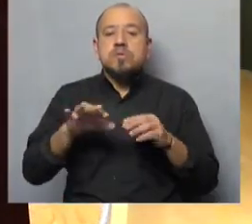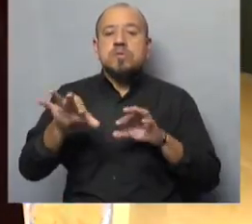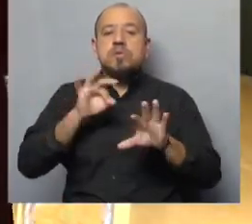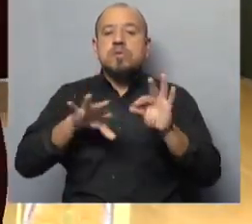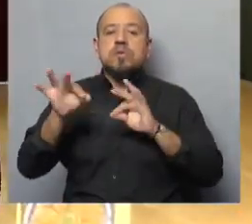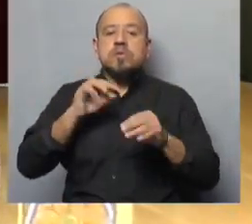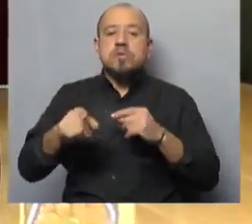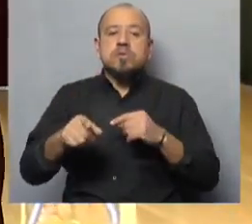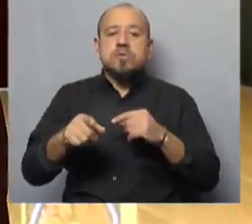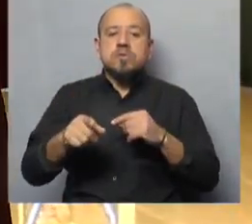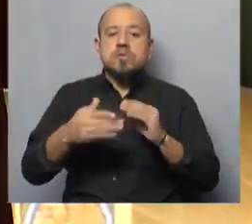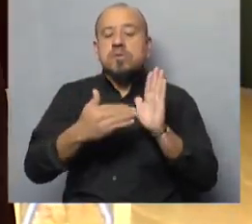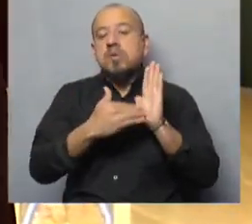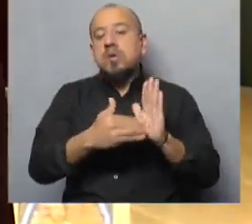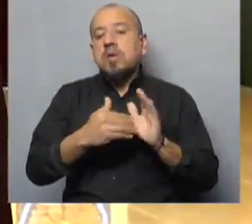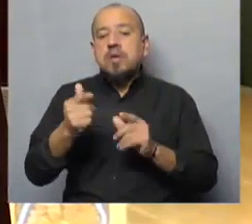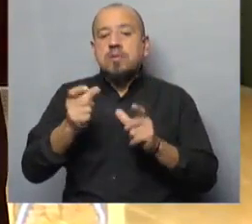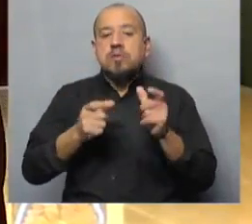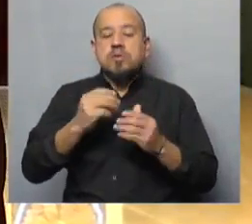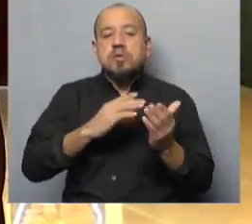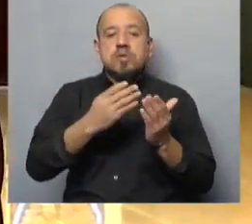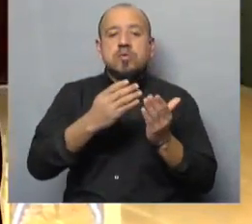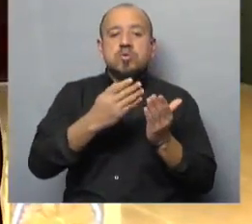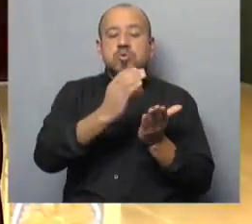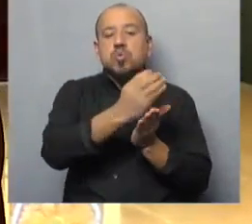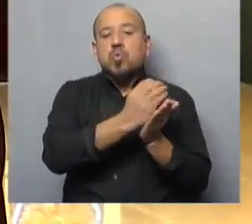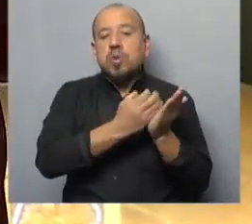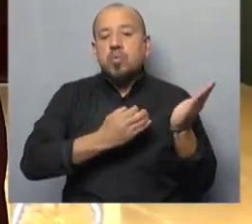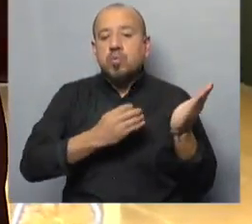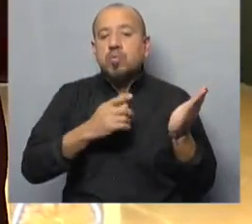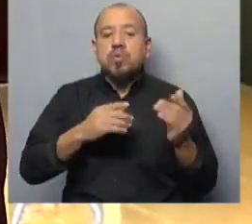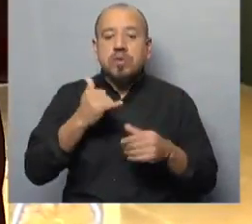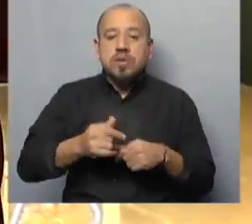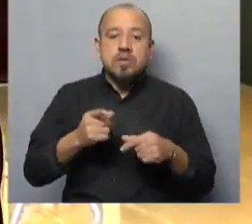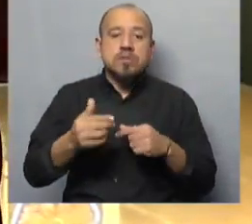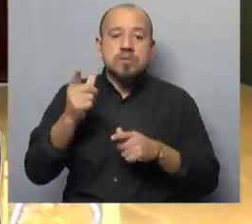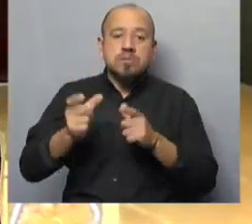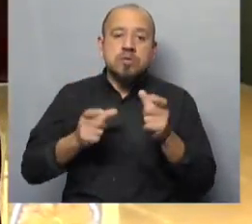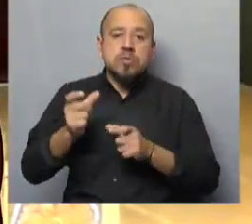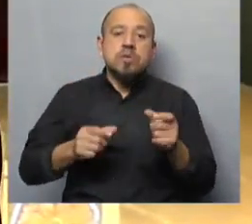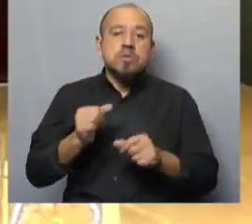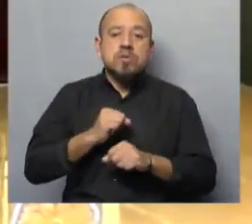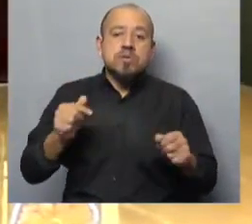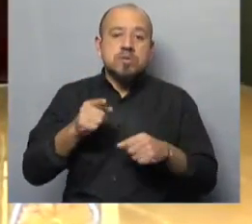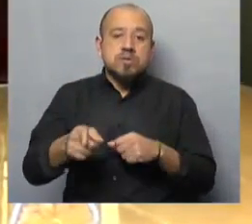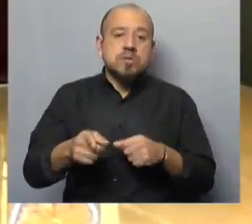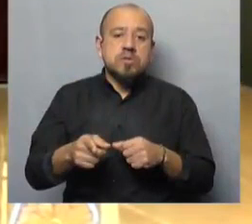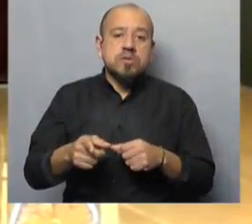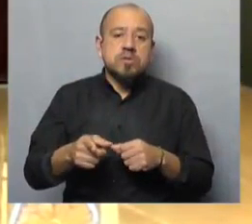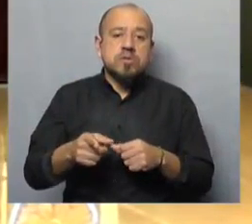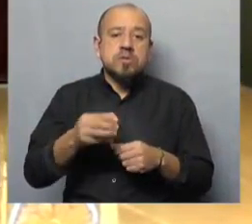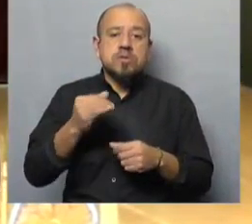de los candidatos de los currículos más que de cada uno de ellos tenía y que bueno que eran personas idóneas todas para poder integrar